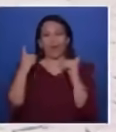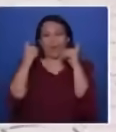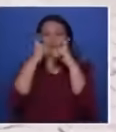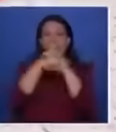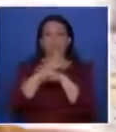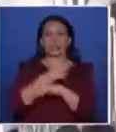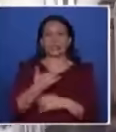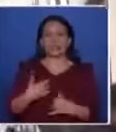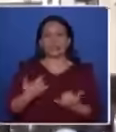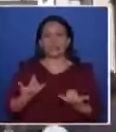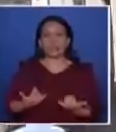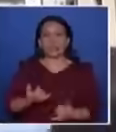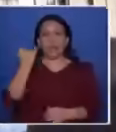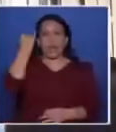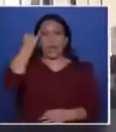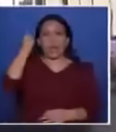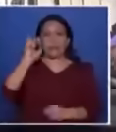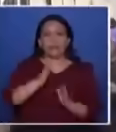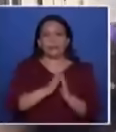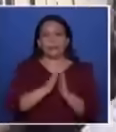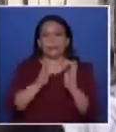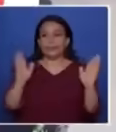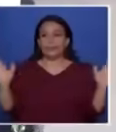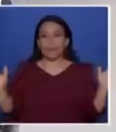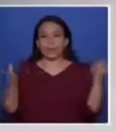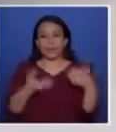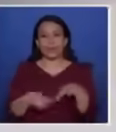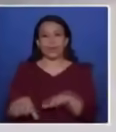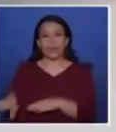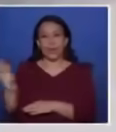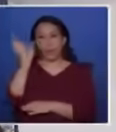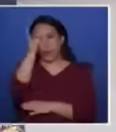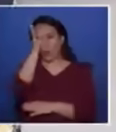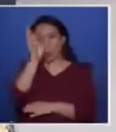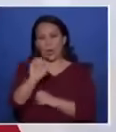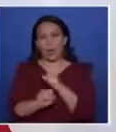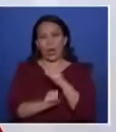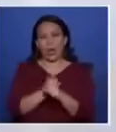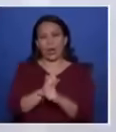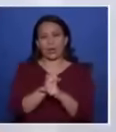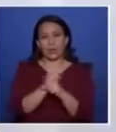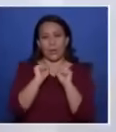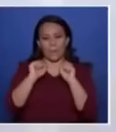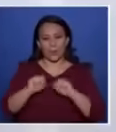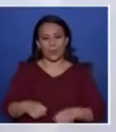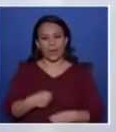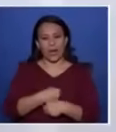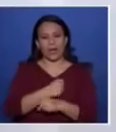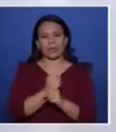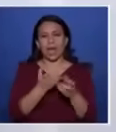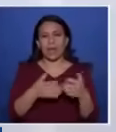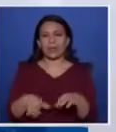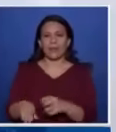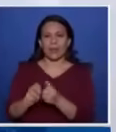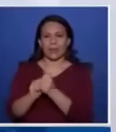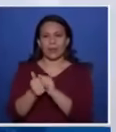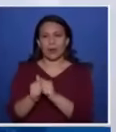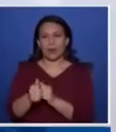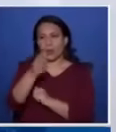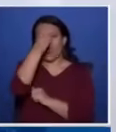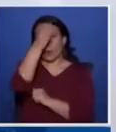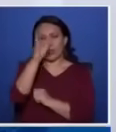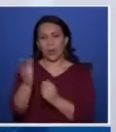las alternativas que presentaron es ampliar la agenda de eventos durante el año. Realizar actividades deportivas,